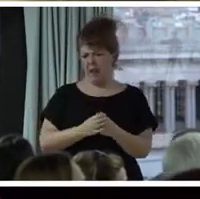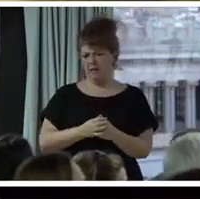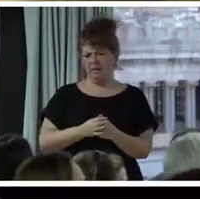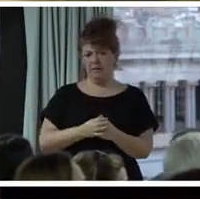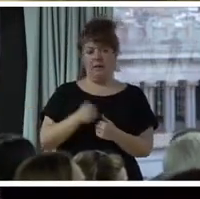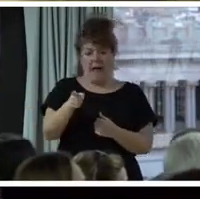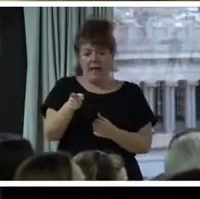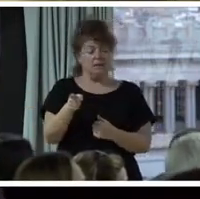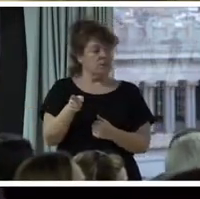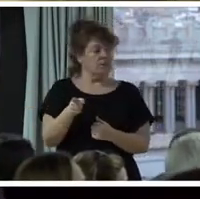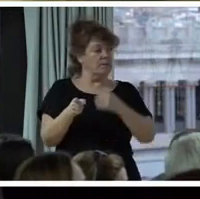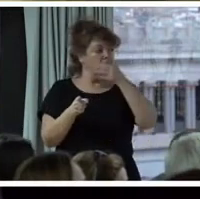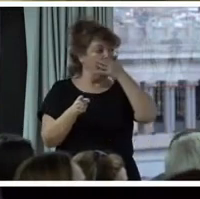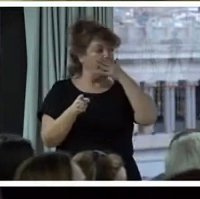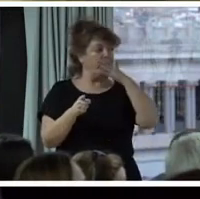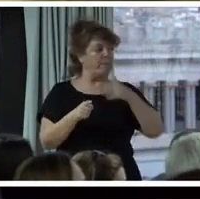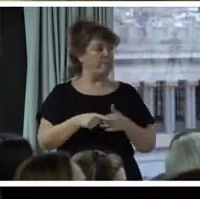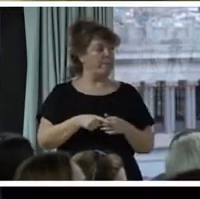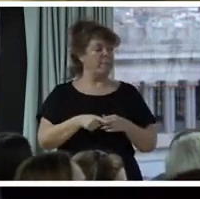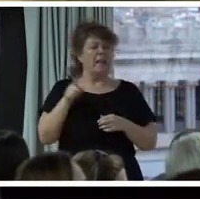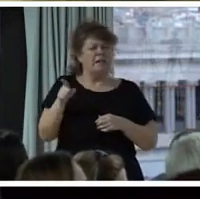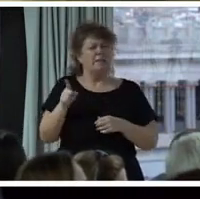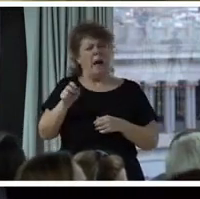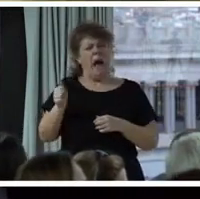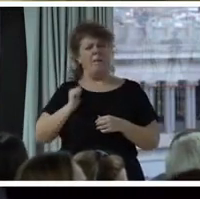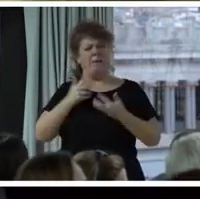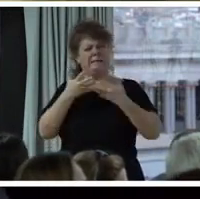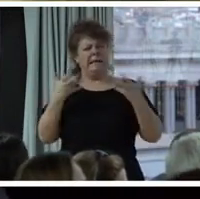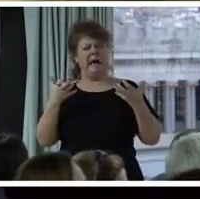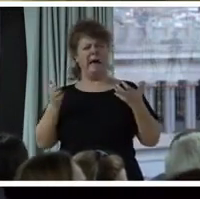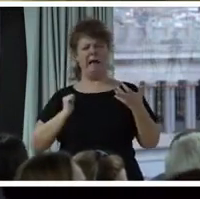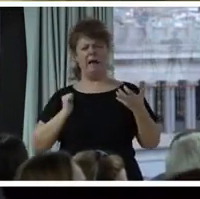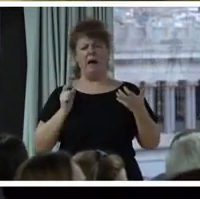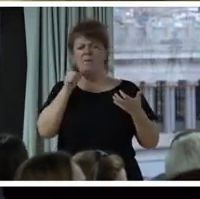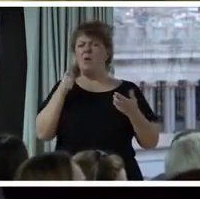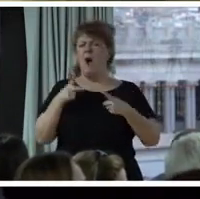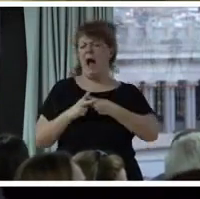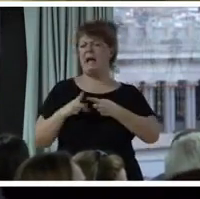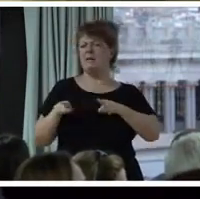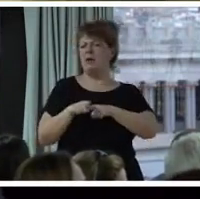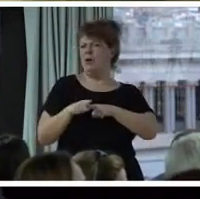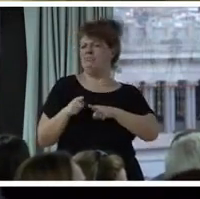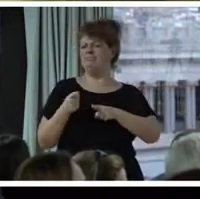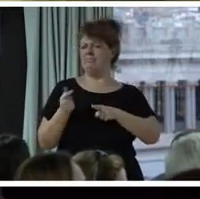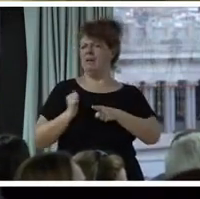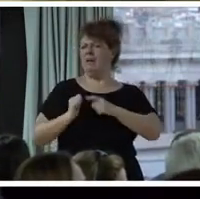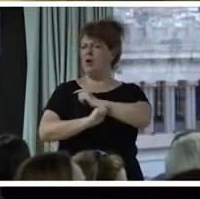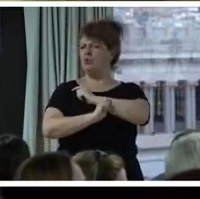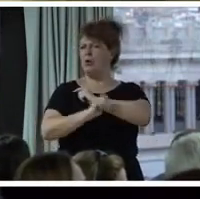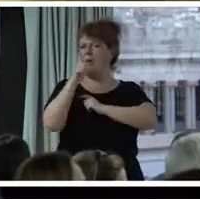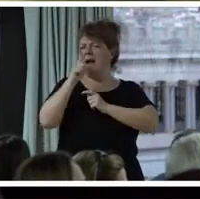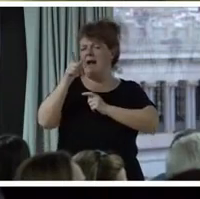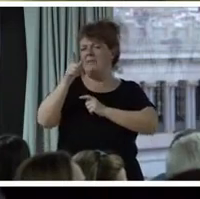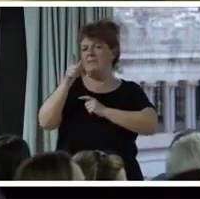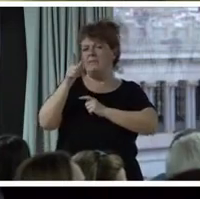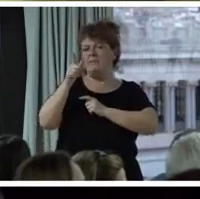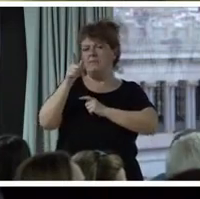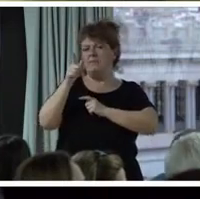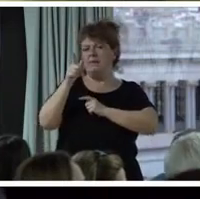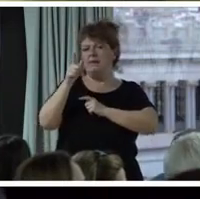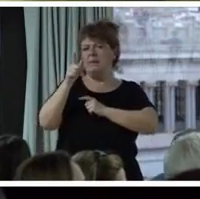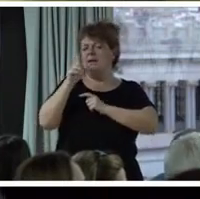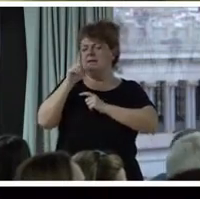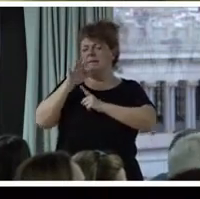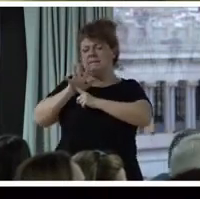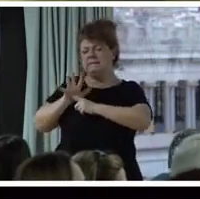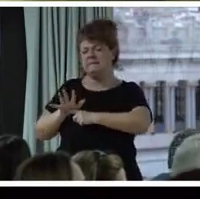esto se se ha utilizado como herramienta para subyugar a toda la populación